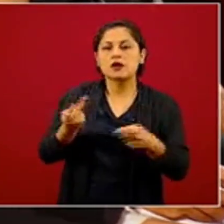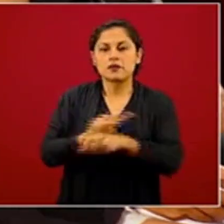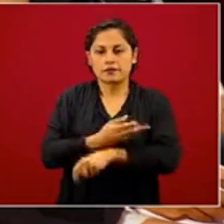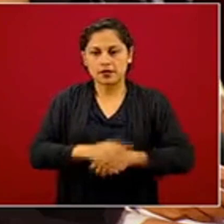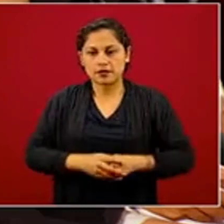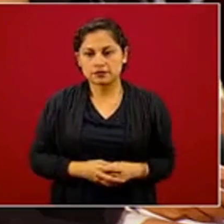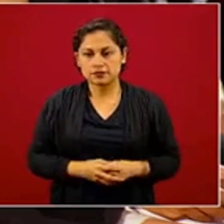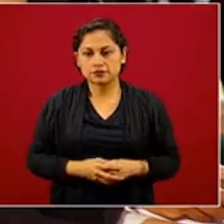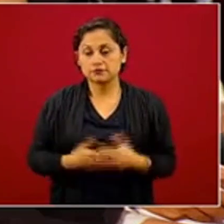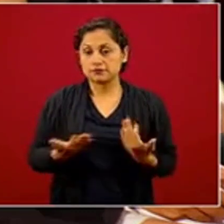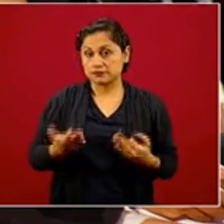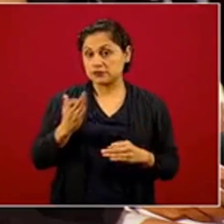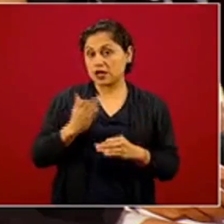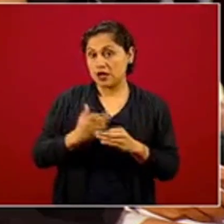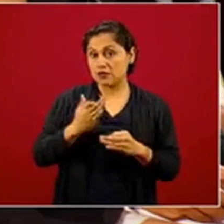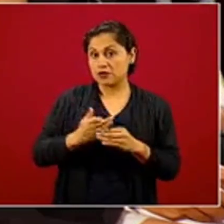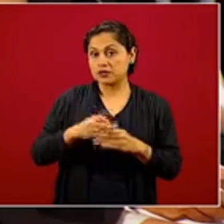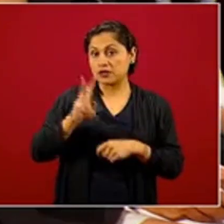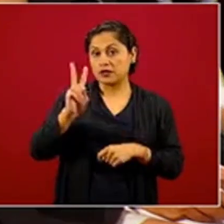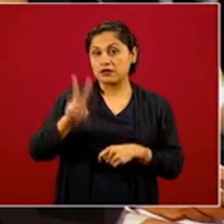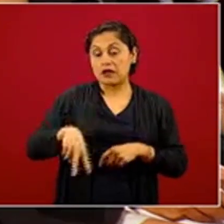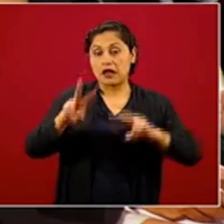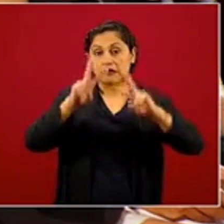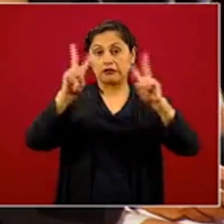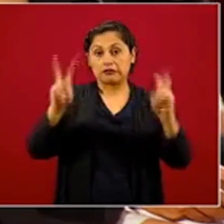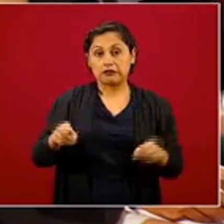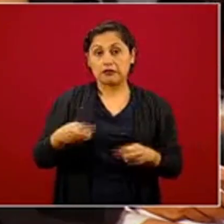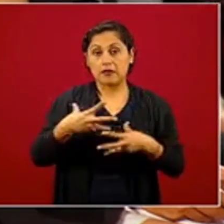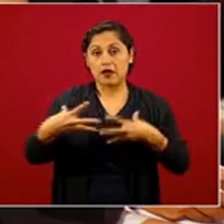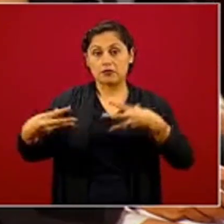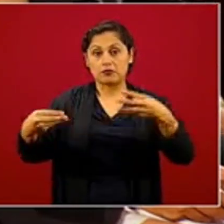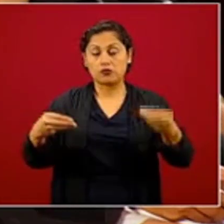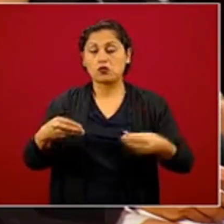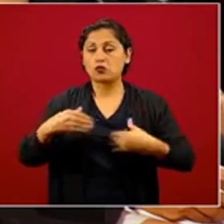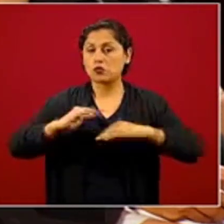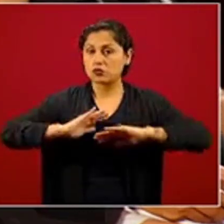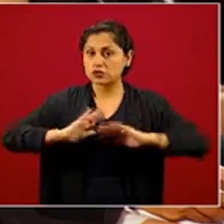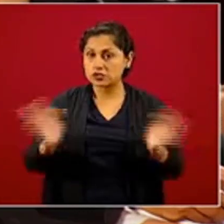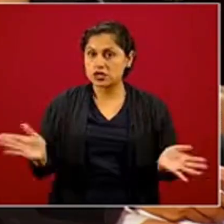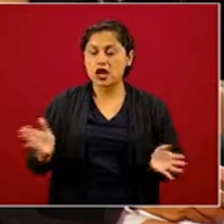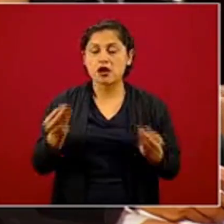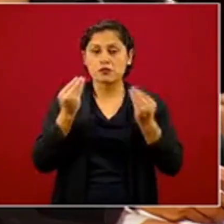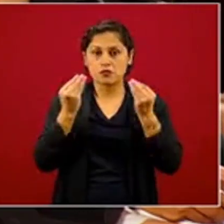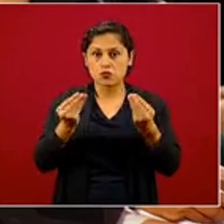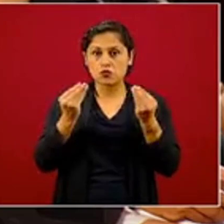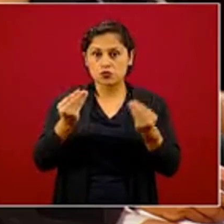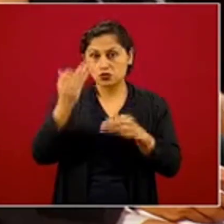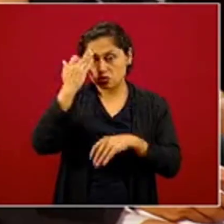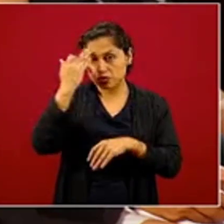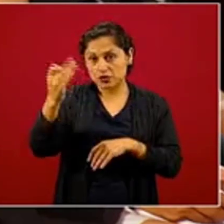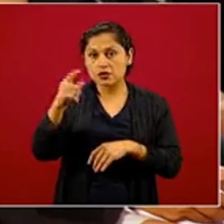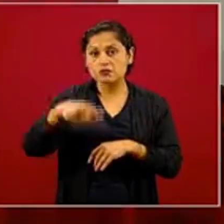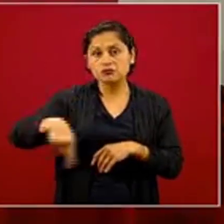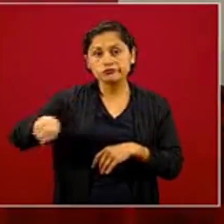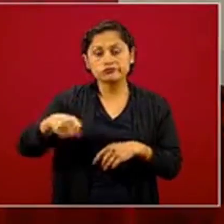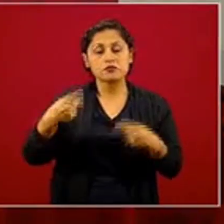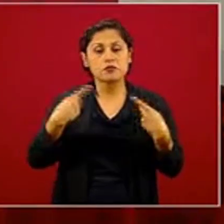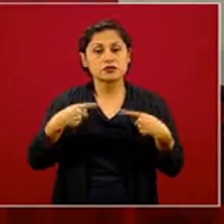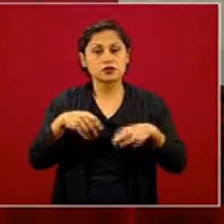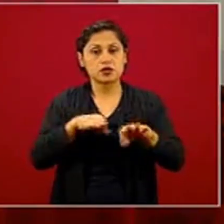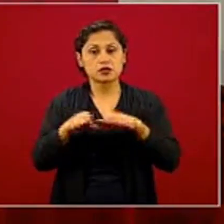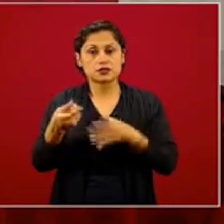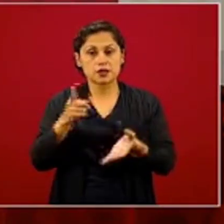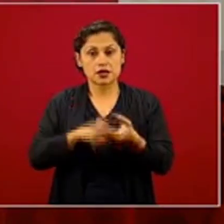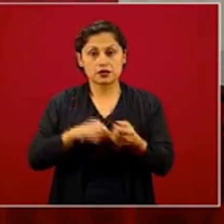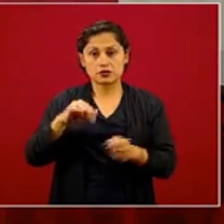muy avanzados en esto de la pandemia y ellos pues siguen todavía manifestándose que no tienen los insumos médicos necesarios. Por